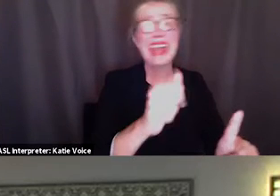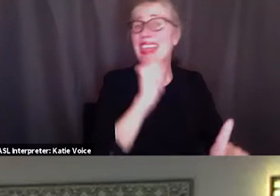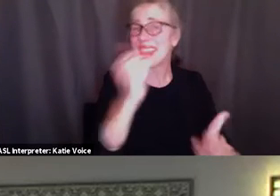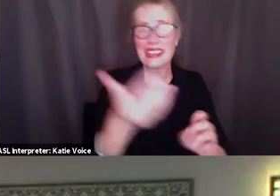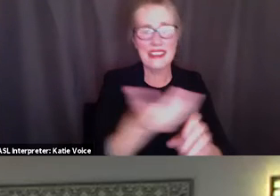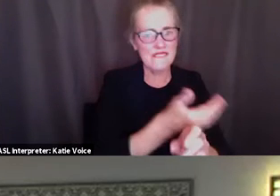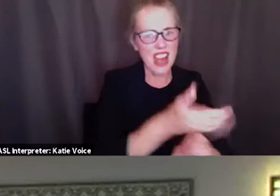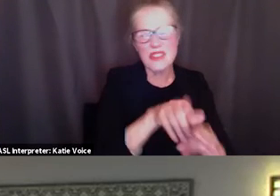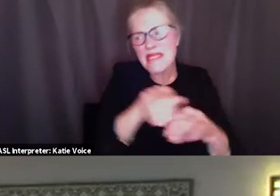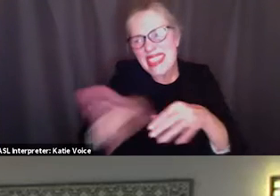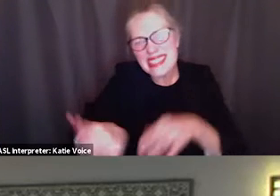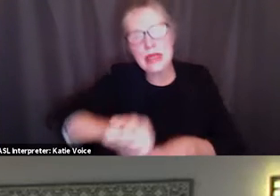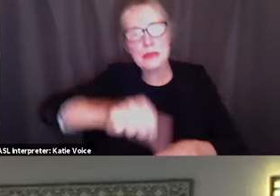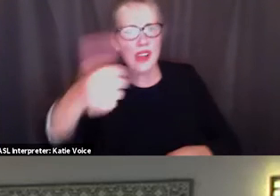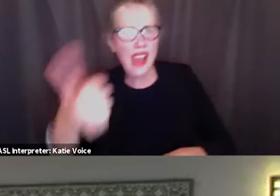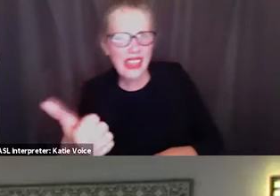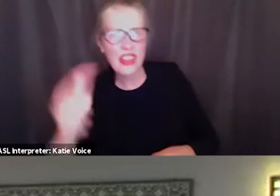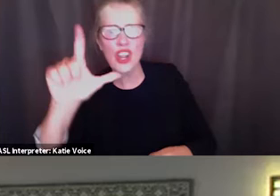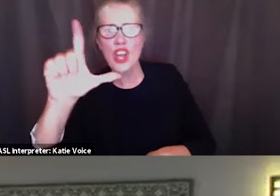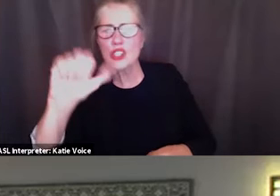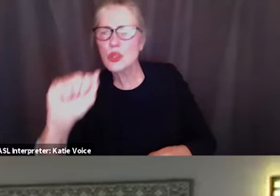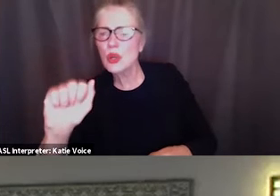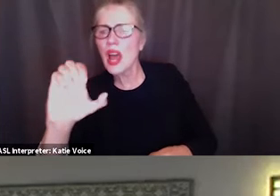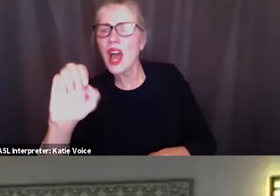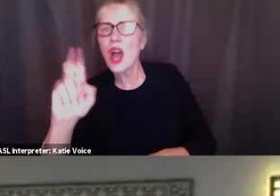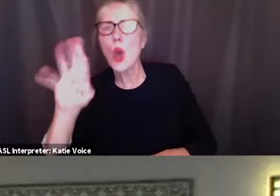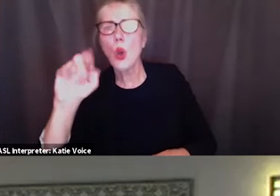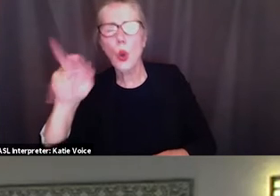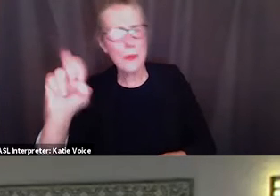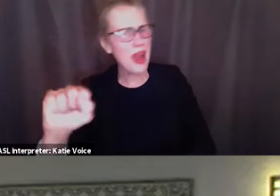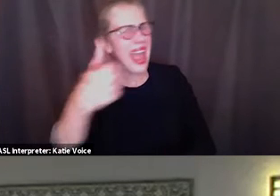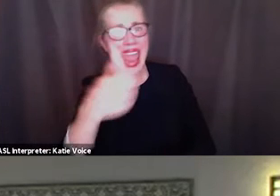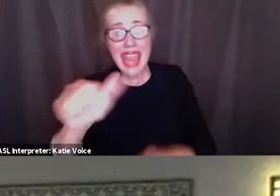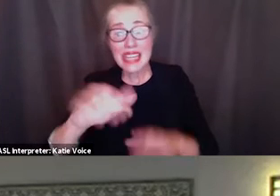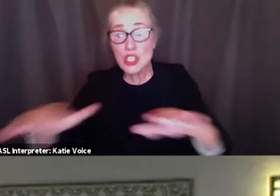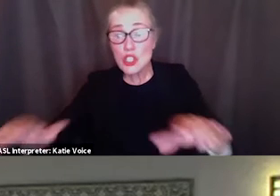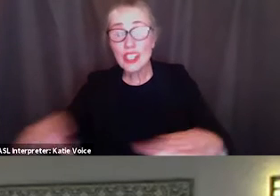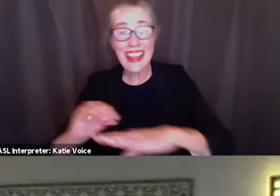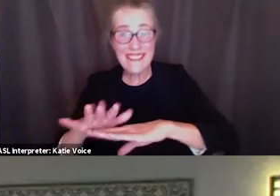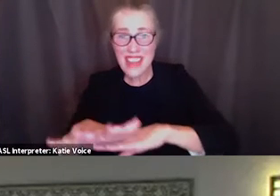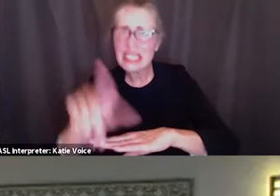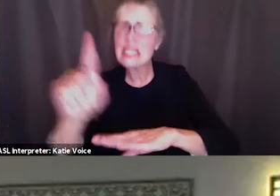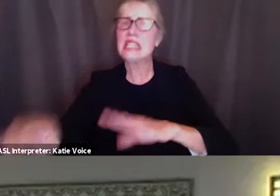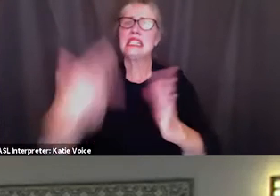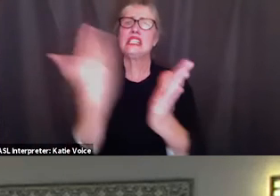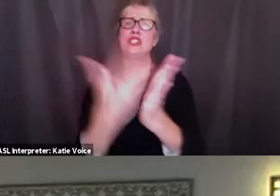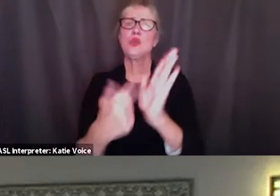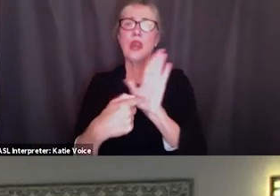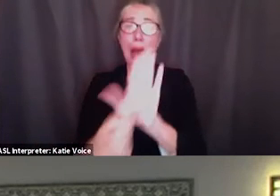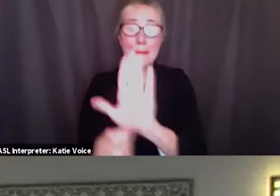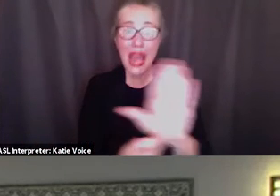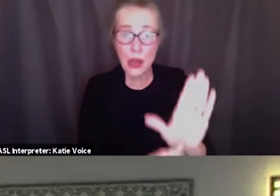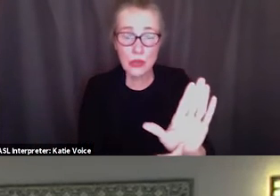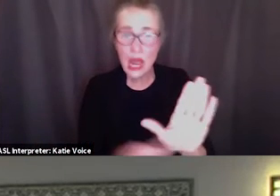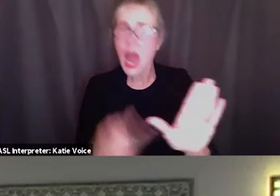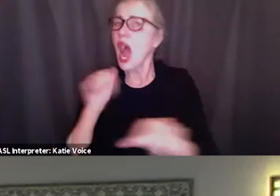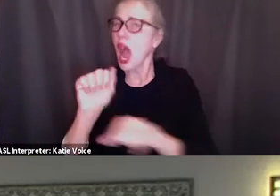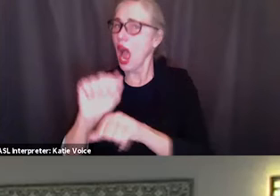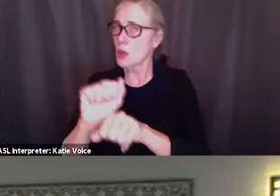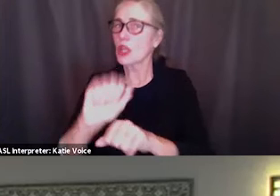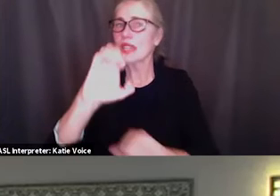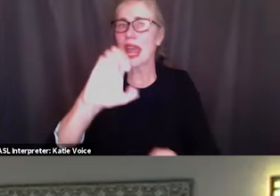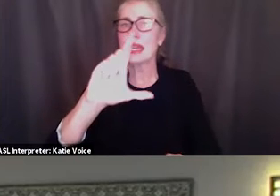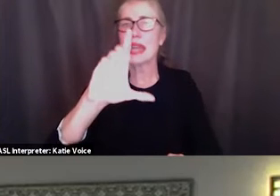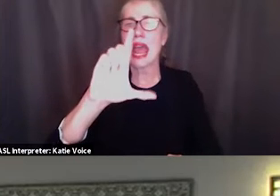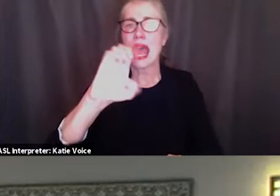y la administración, cualquier niño que ha sido afectado sexualmente, etcétera, todo eso tiene que salir. Yo trabajé